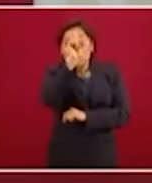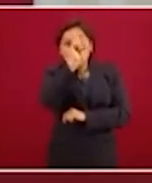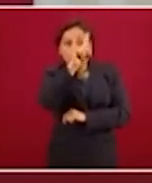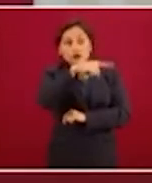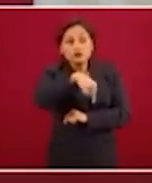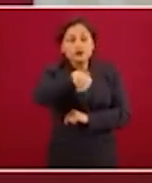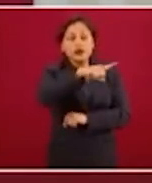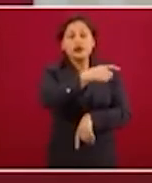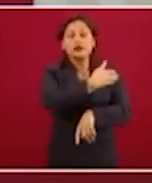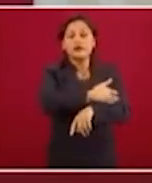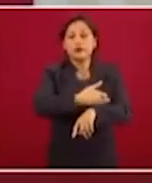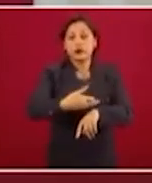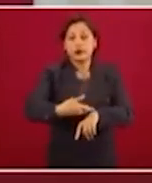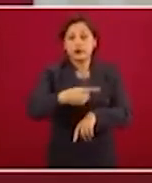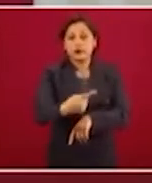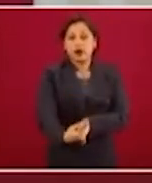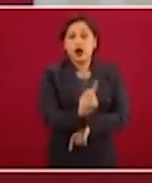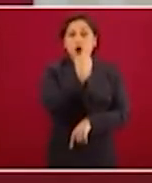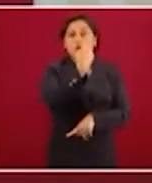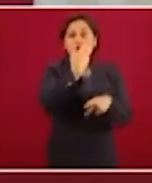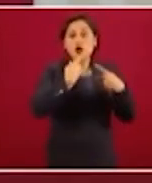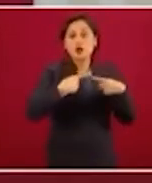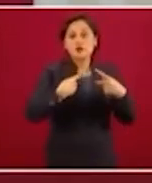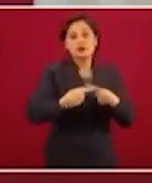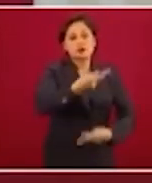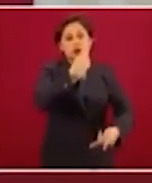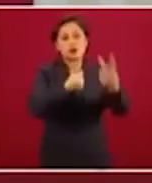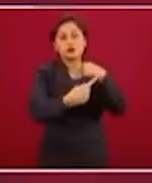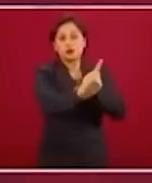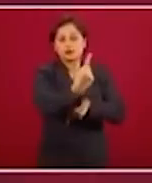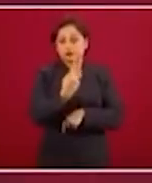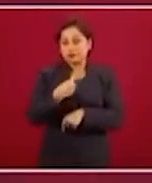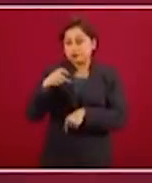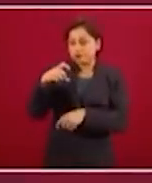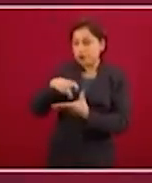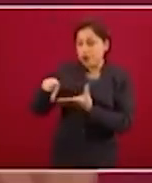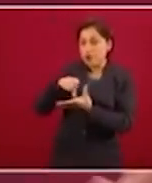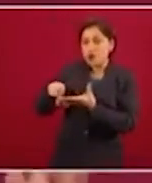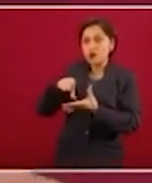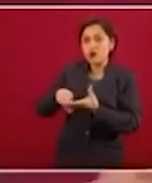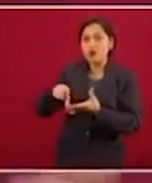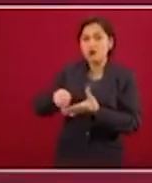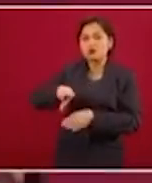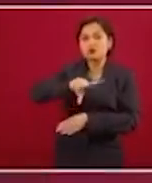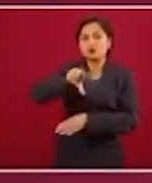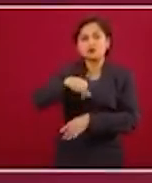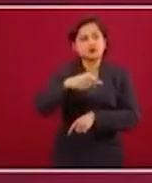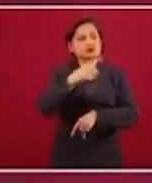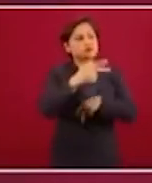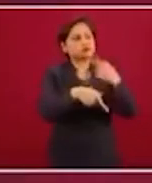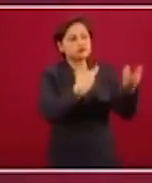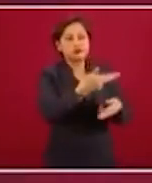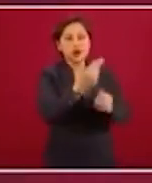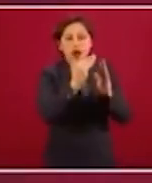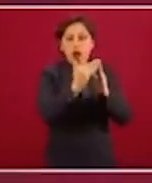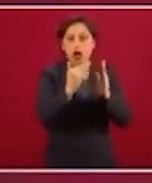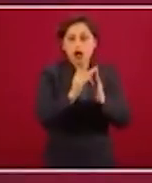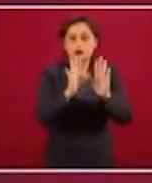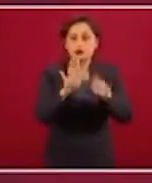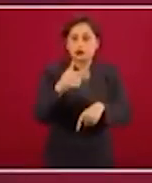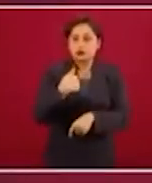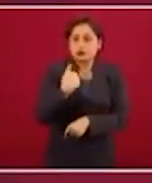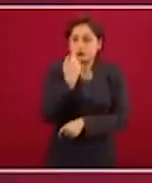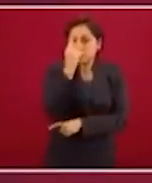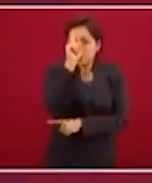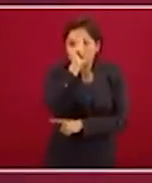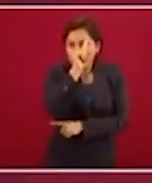a una persona por familia la presencia en el supermercado. Entonces, lo deseable es que no vaya un grupo de familiares, que vaya